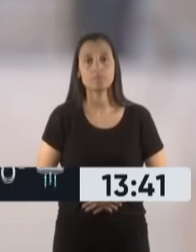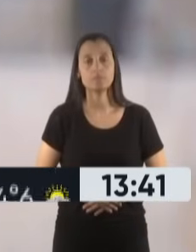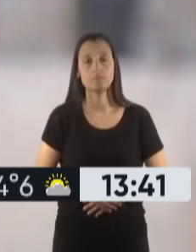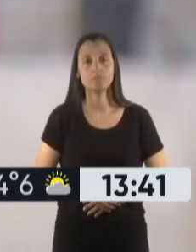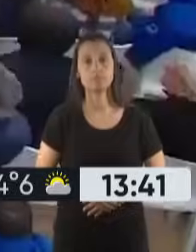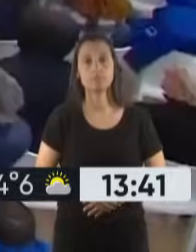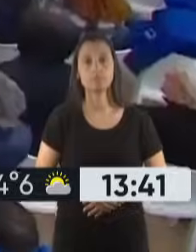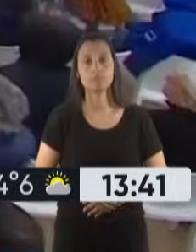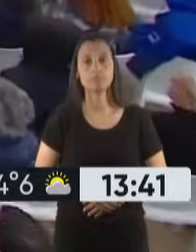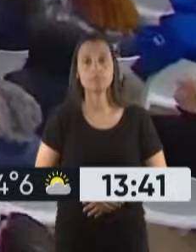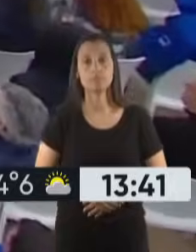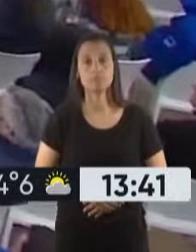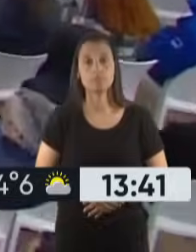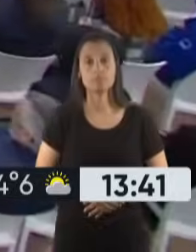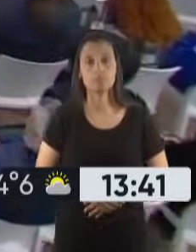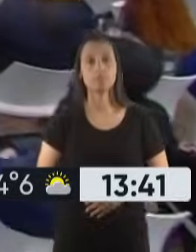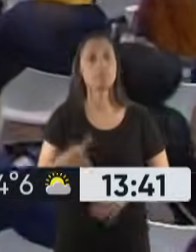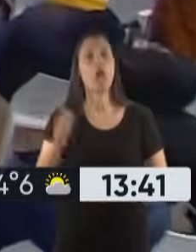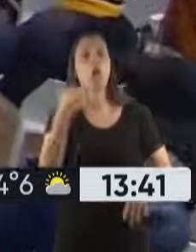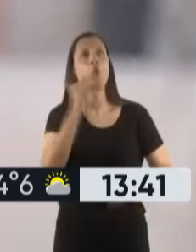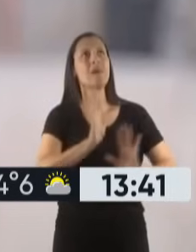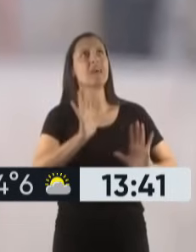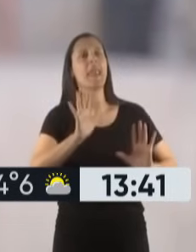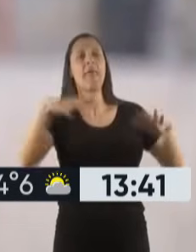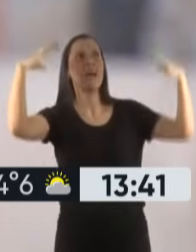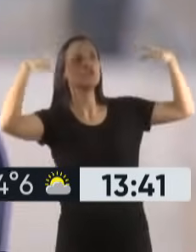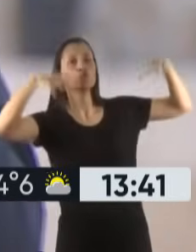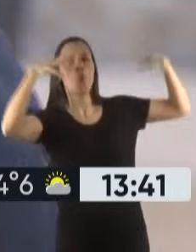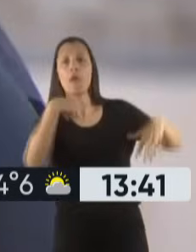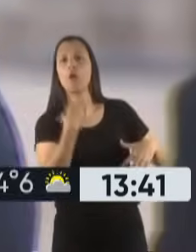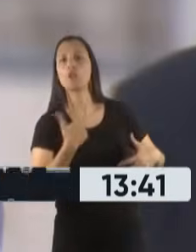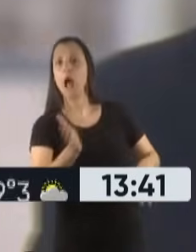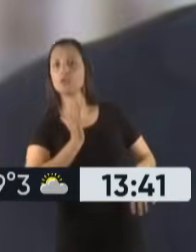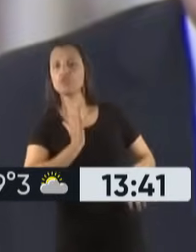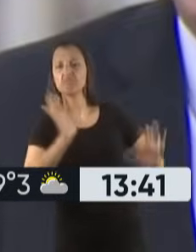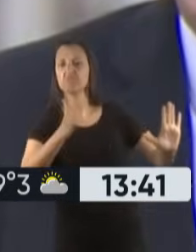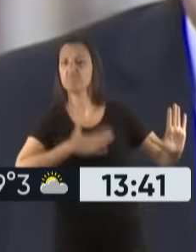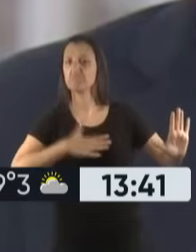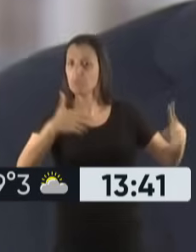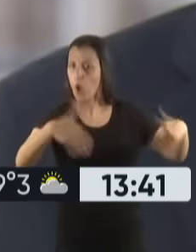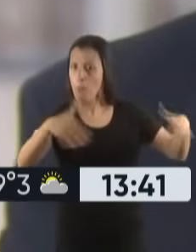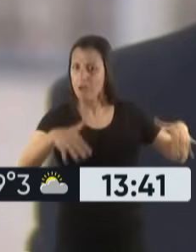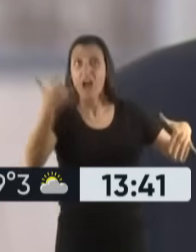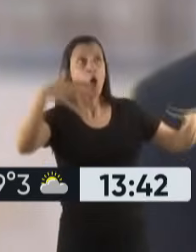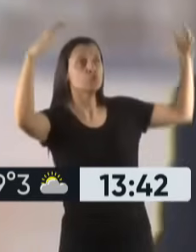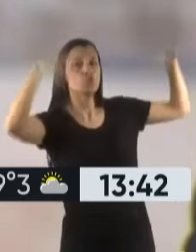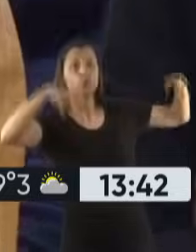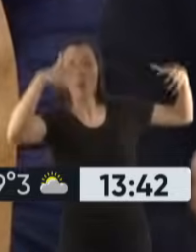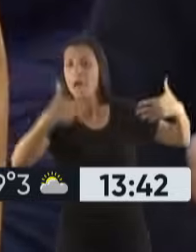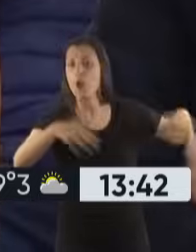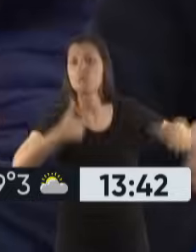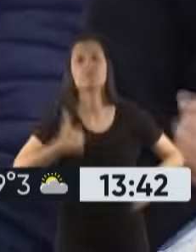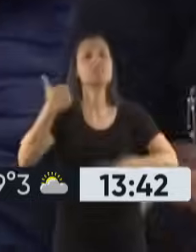correr ninguna lluvia, a mí no me va a correr ninguna lluvia, quédense tranquilos, ni una lluvia, ni